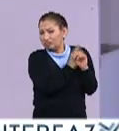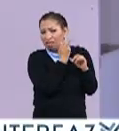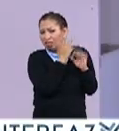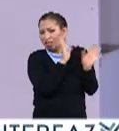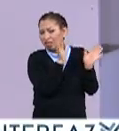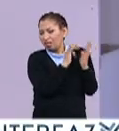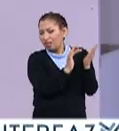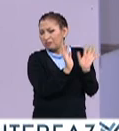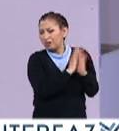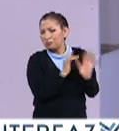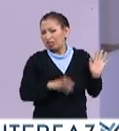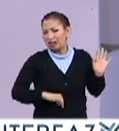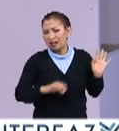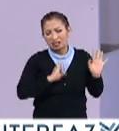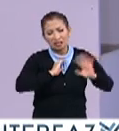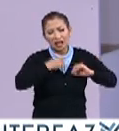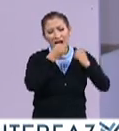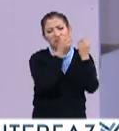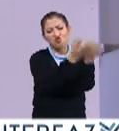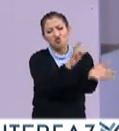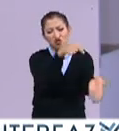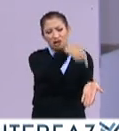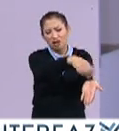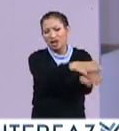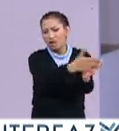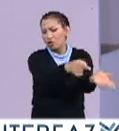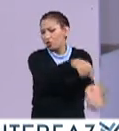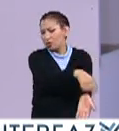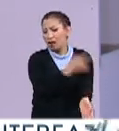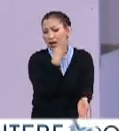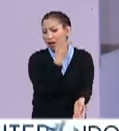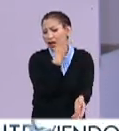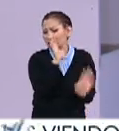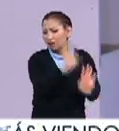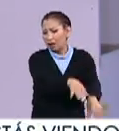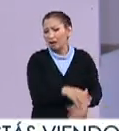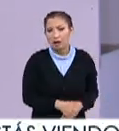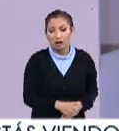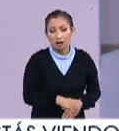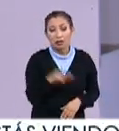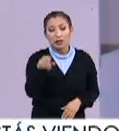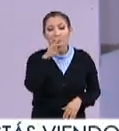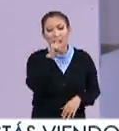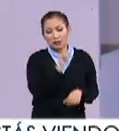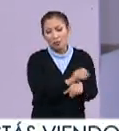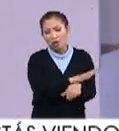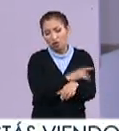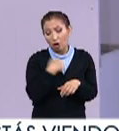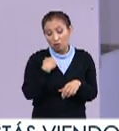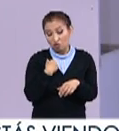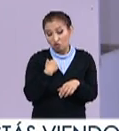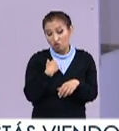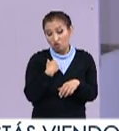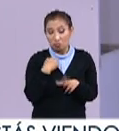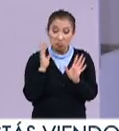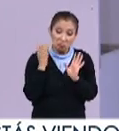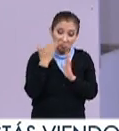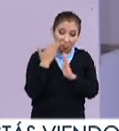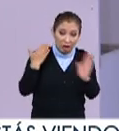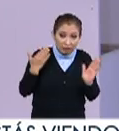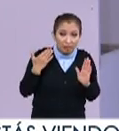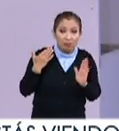habla de literatura, no le interesa, dice ya lo que dije está en mis libros. Y les dice que es más emocionante para él, en algún